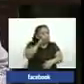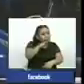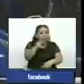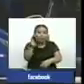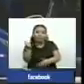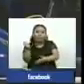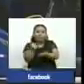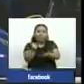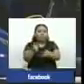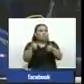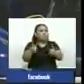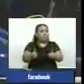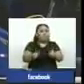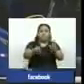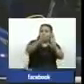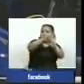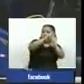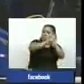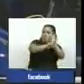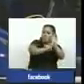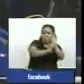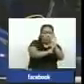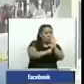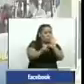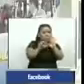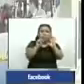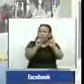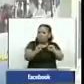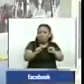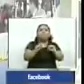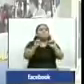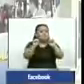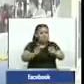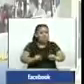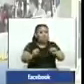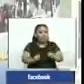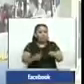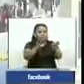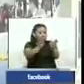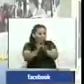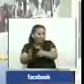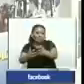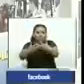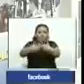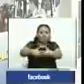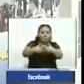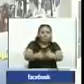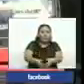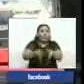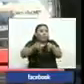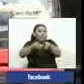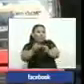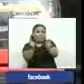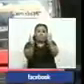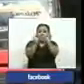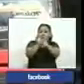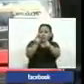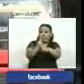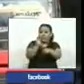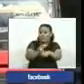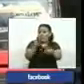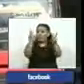ingresos. Cumplir los requisitos no es imposible. Ordenar la empresa, actualizar el modelo de negocios en el